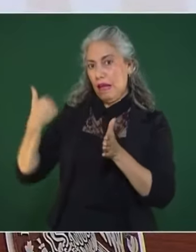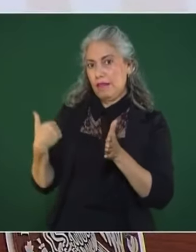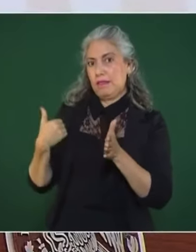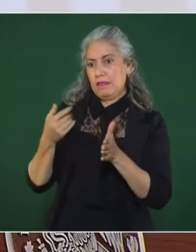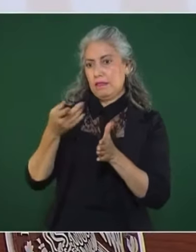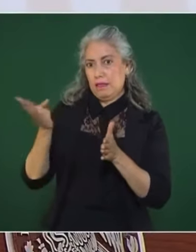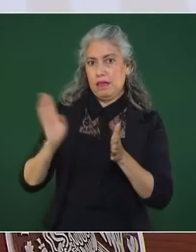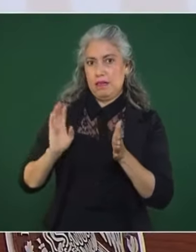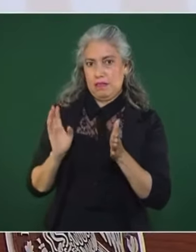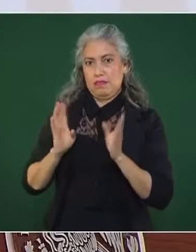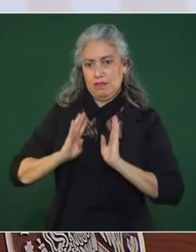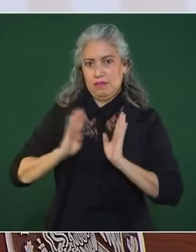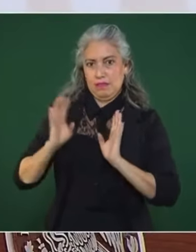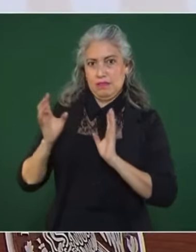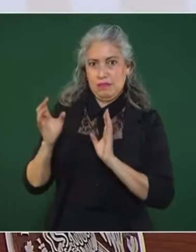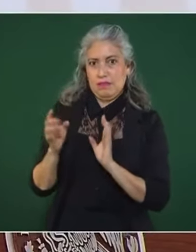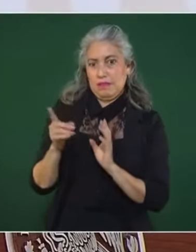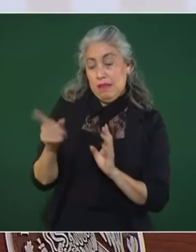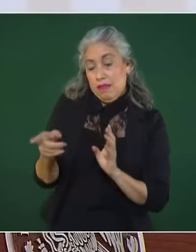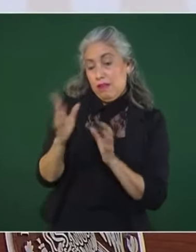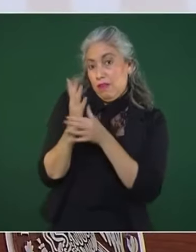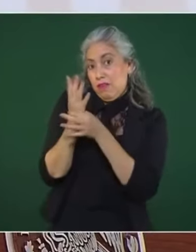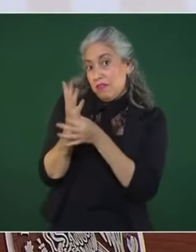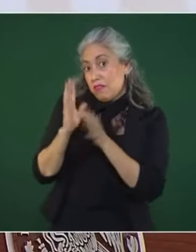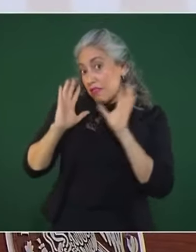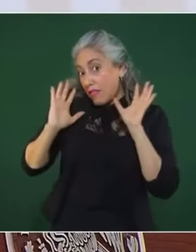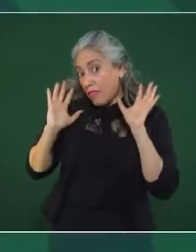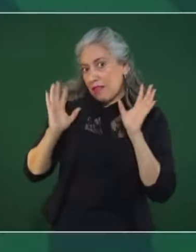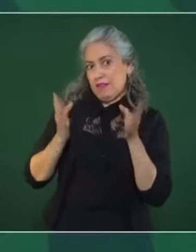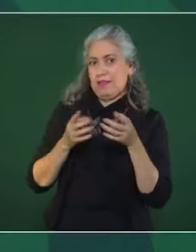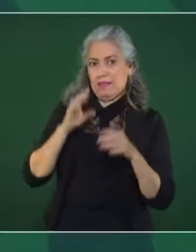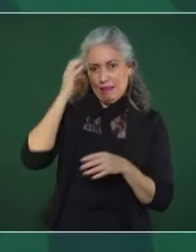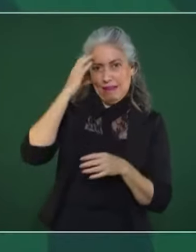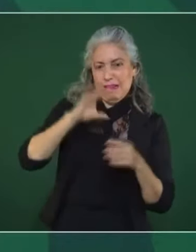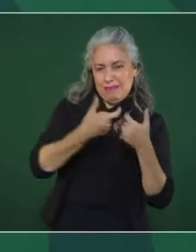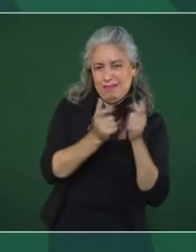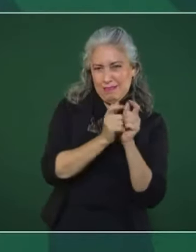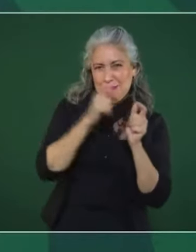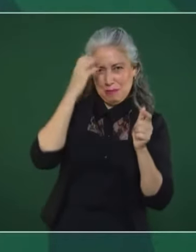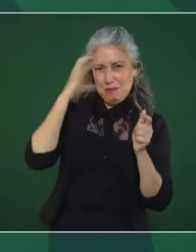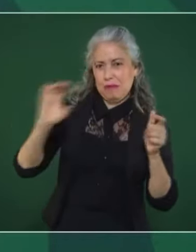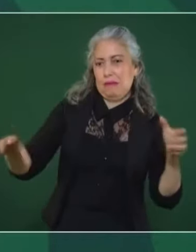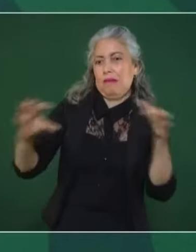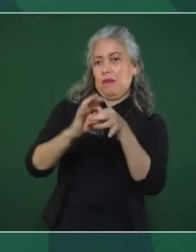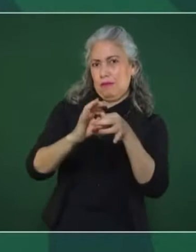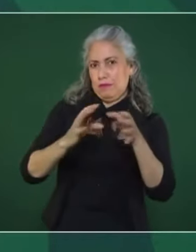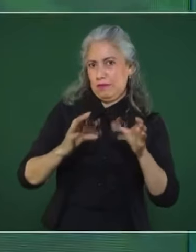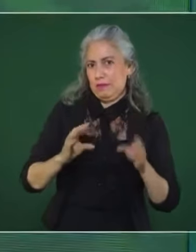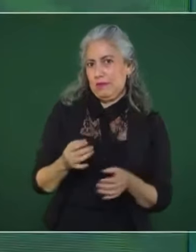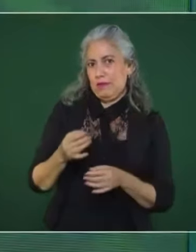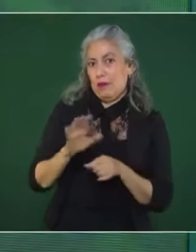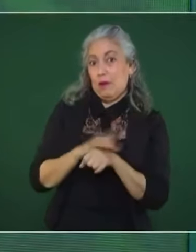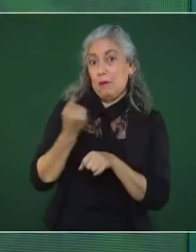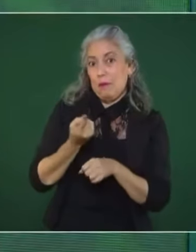vinculación con el crimen organizado, supuesta vinculación con el crimen organizado, de acuerdo a unas llamadas de